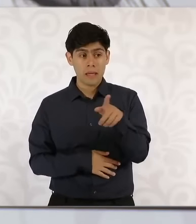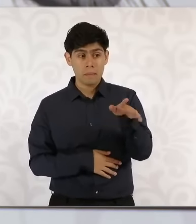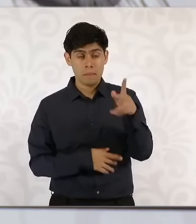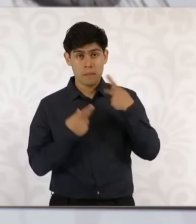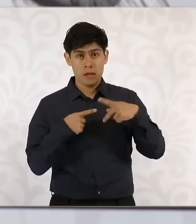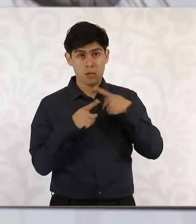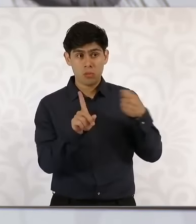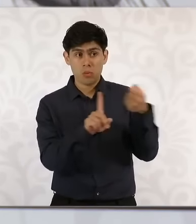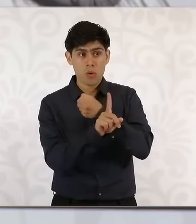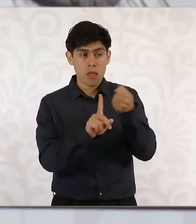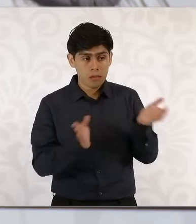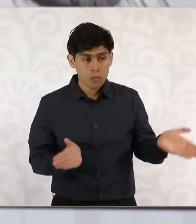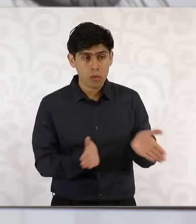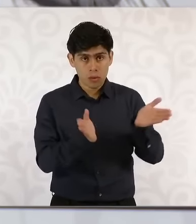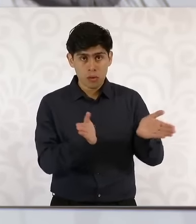no ayuda al país.